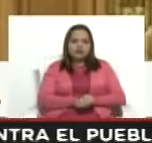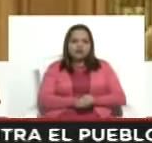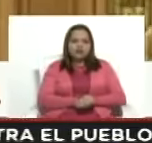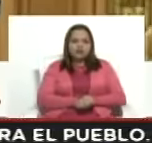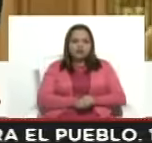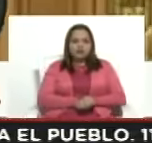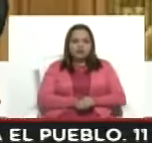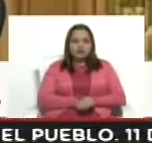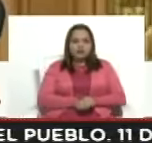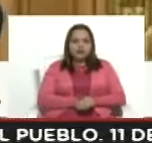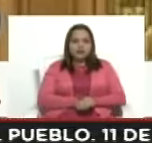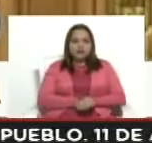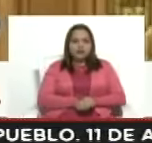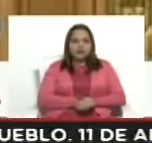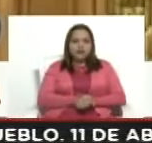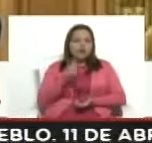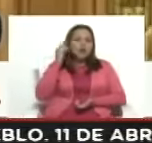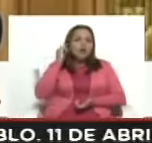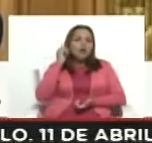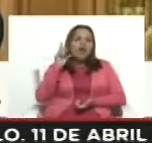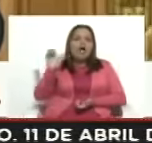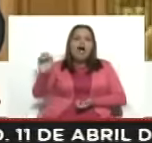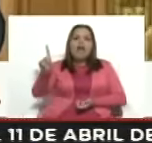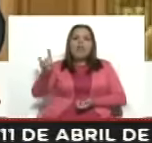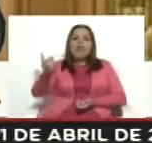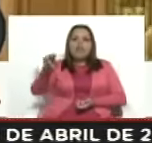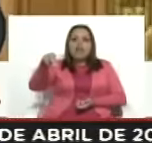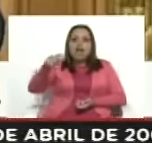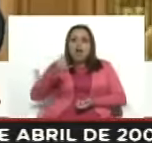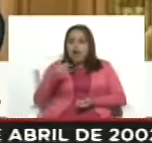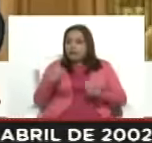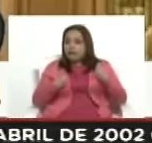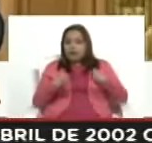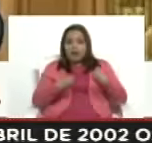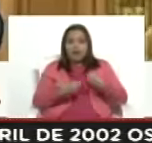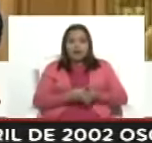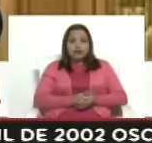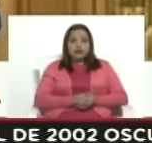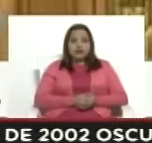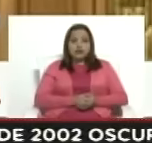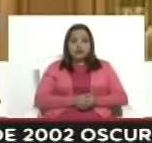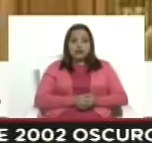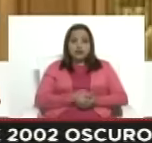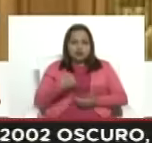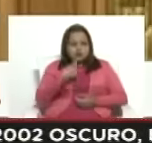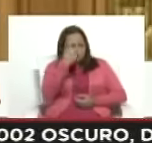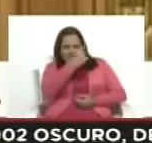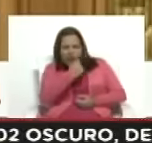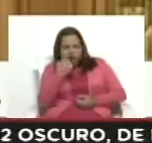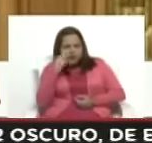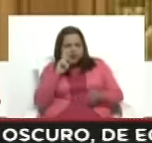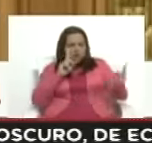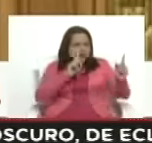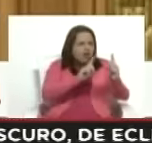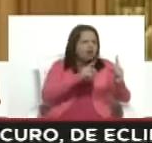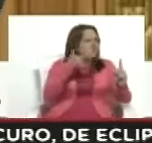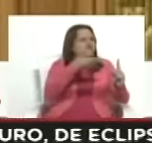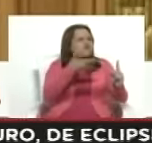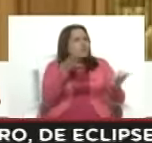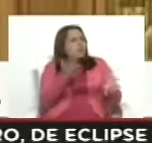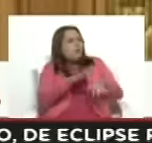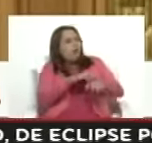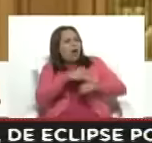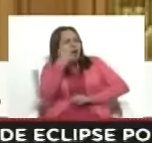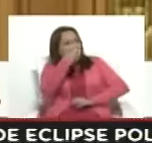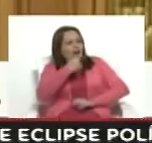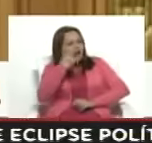Y bueno, y Adina estaba preocupada. Adina estaba preocupada y yo le vi la cara, me acerqué y le dije a Adina, yo ese